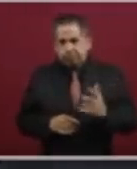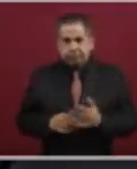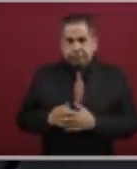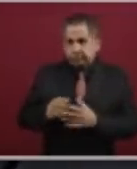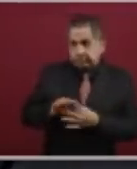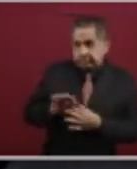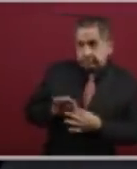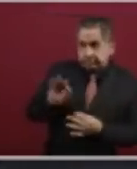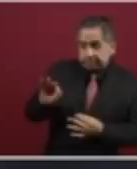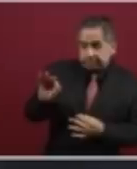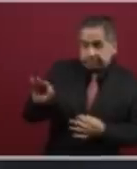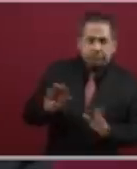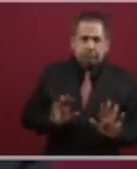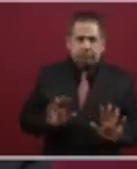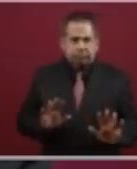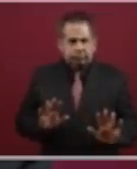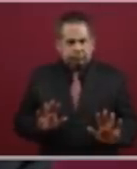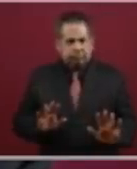induciendo